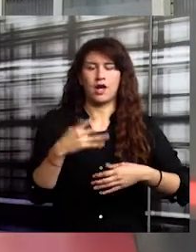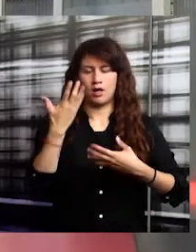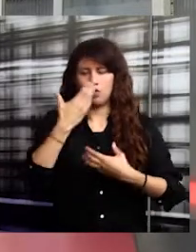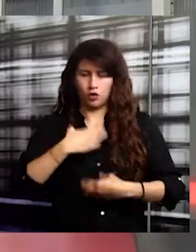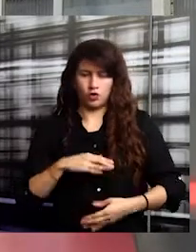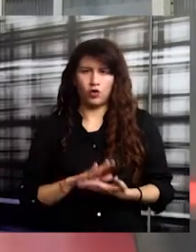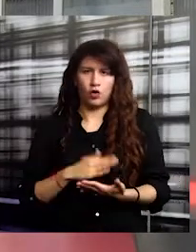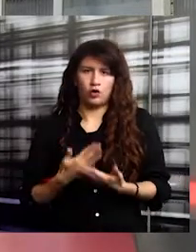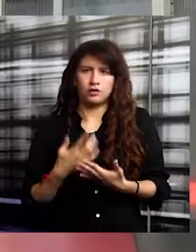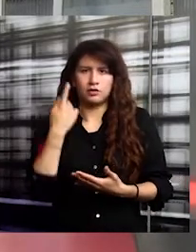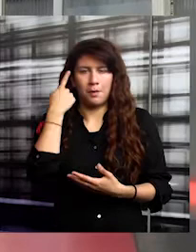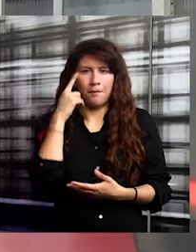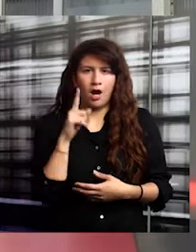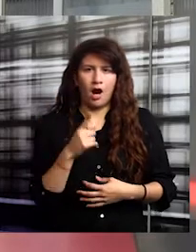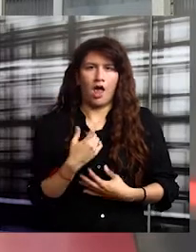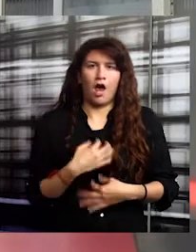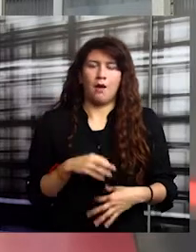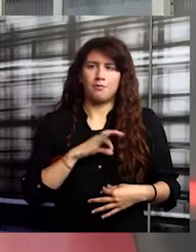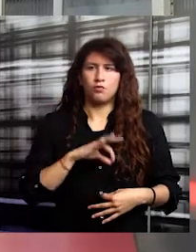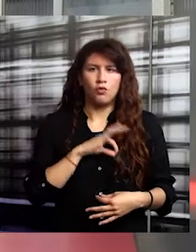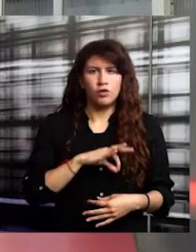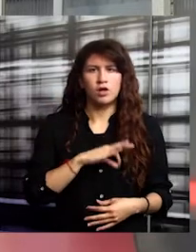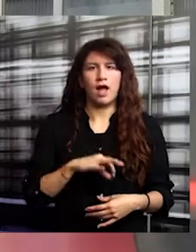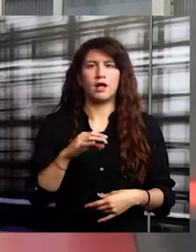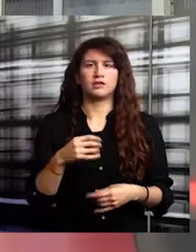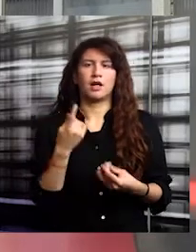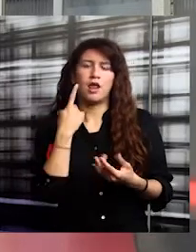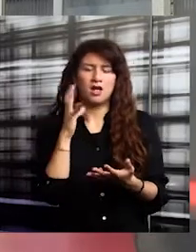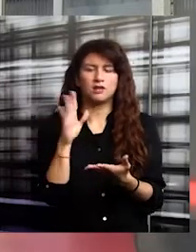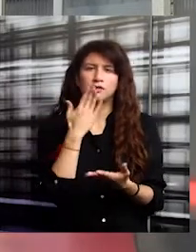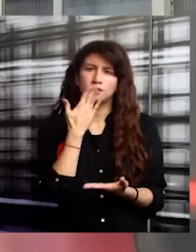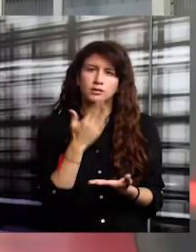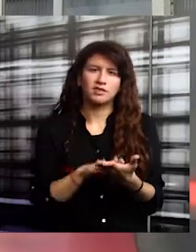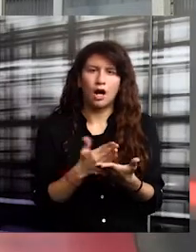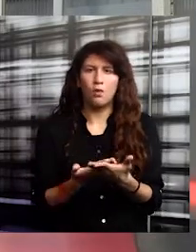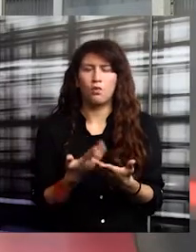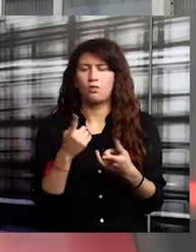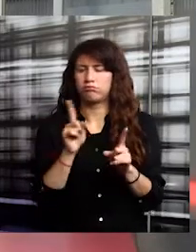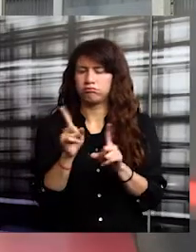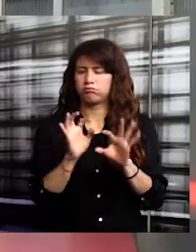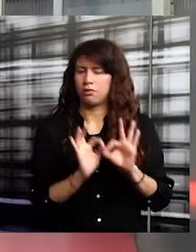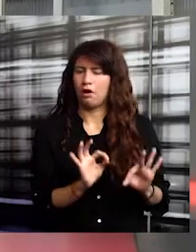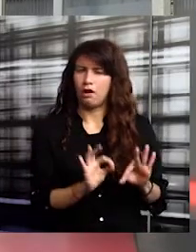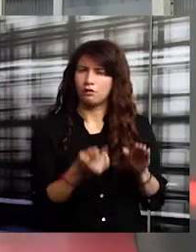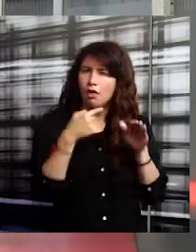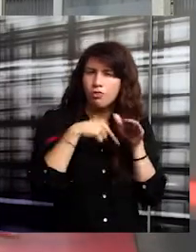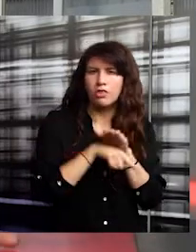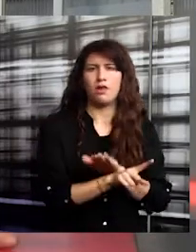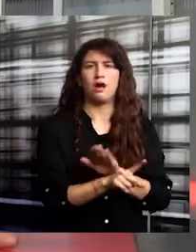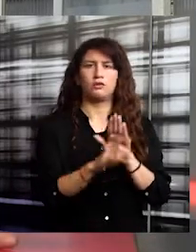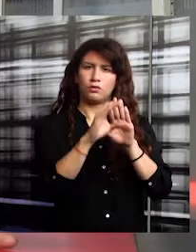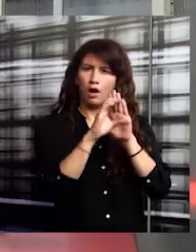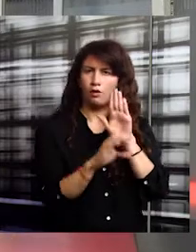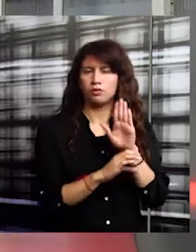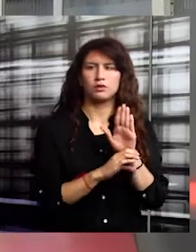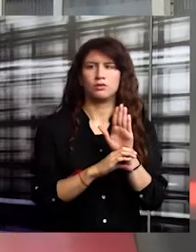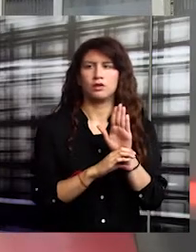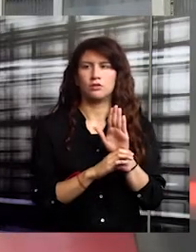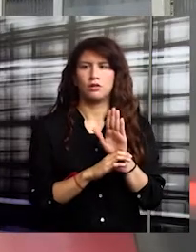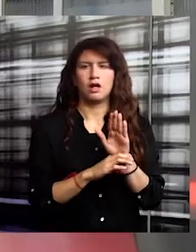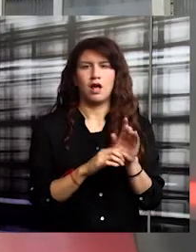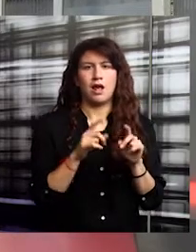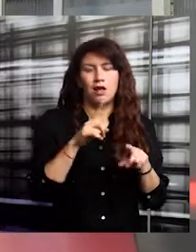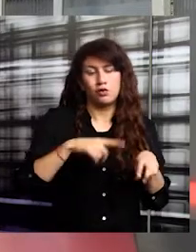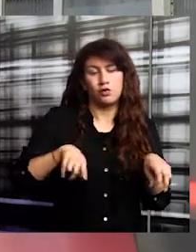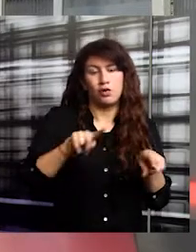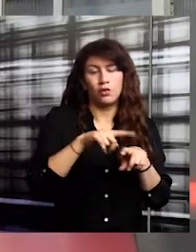para jubilarse, el tema de la salud, no están estrictamente establecidas en la Constitución en los términos